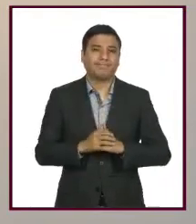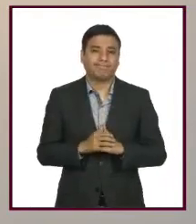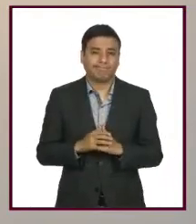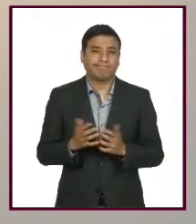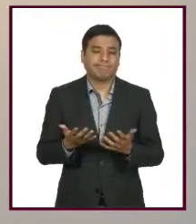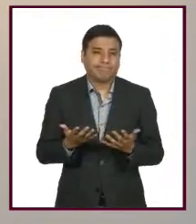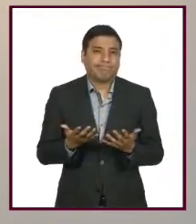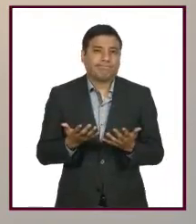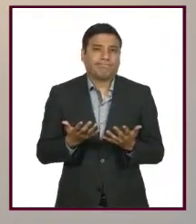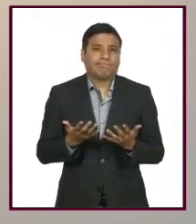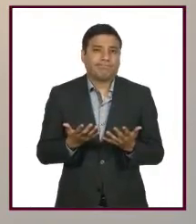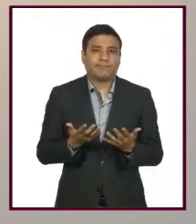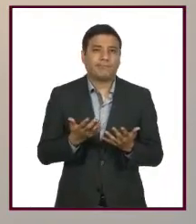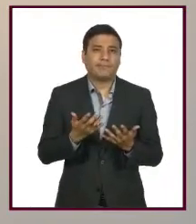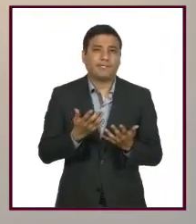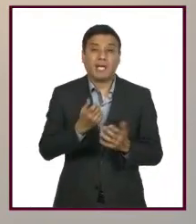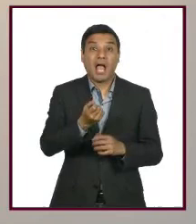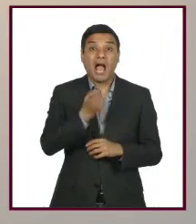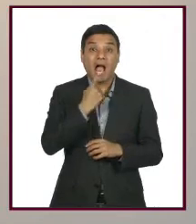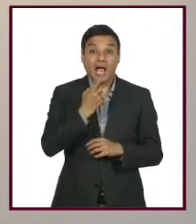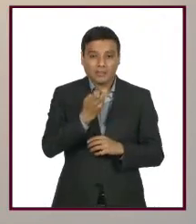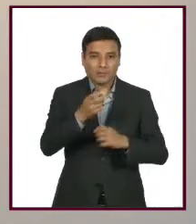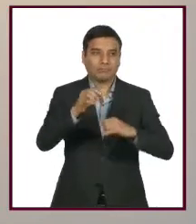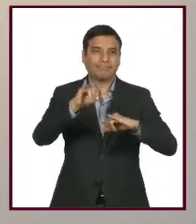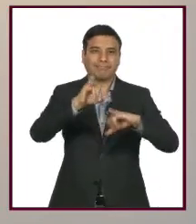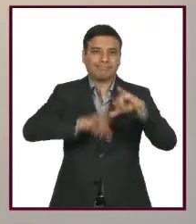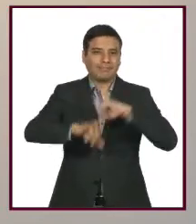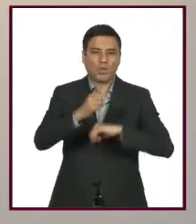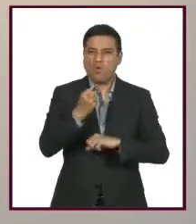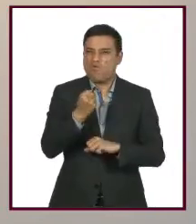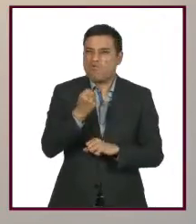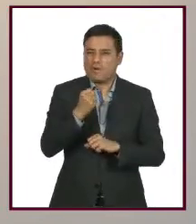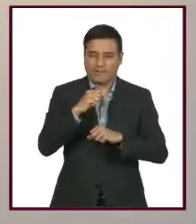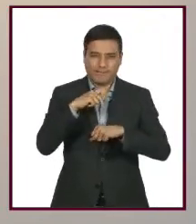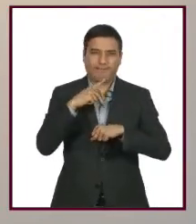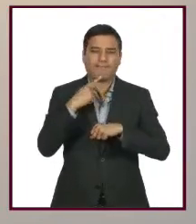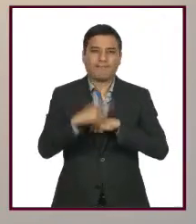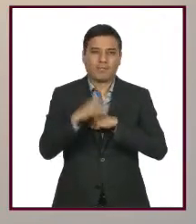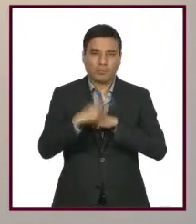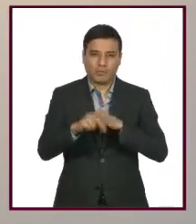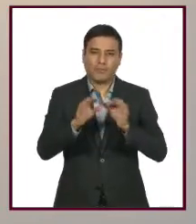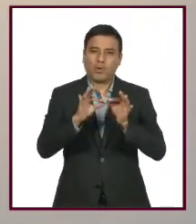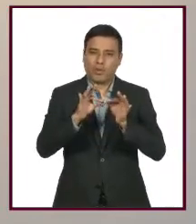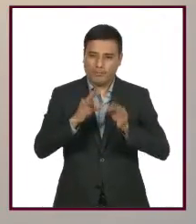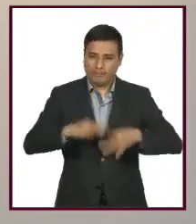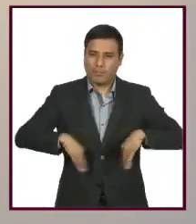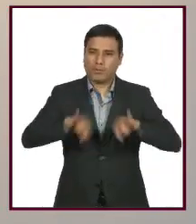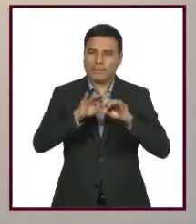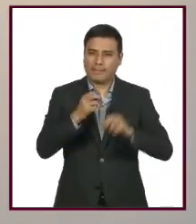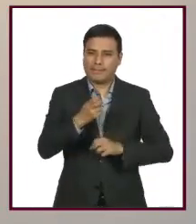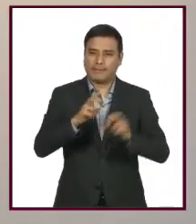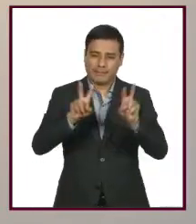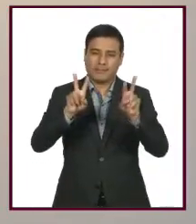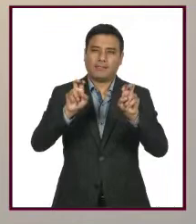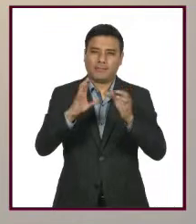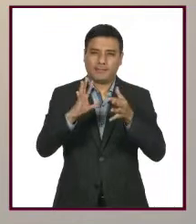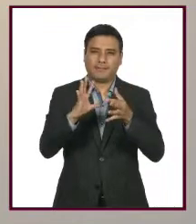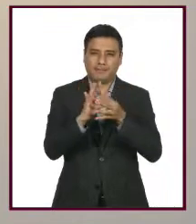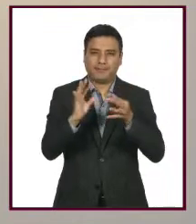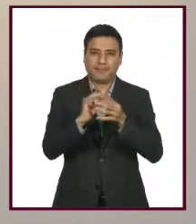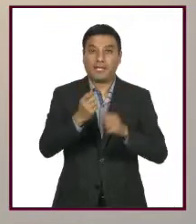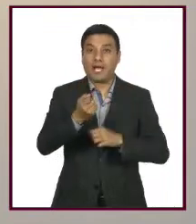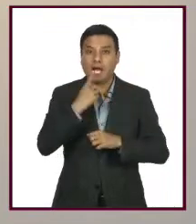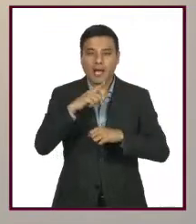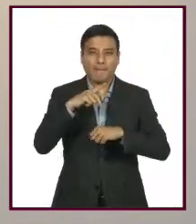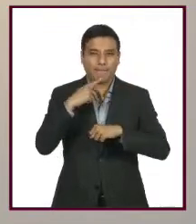Al ser una sustancia sintética muy potente y muy peligrosa. Pero sí es importante hablar sobre las consecuencias que tienen,